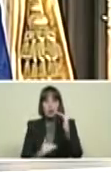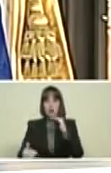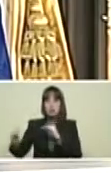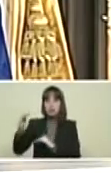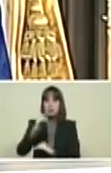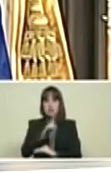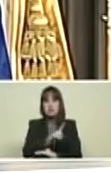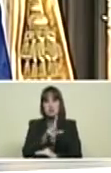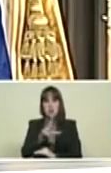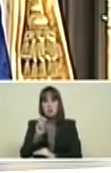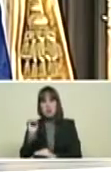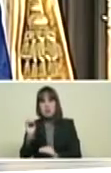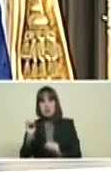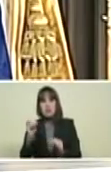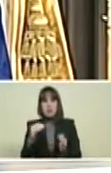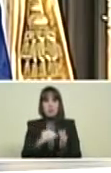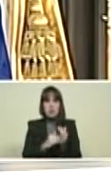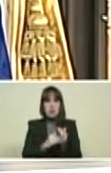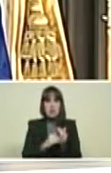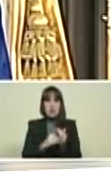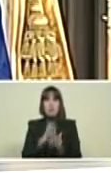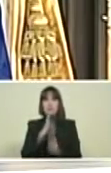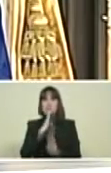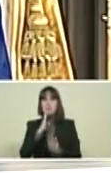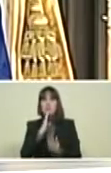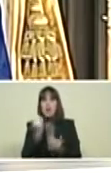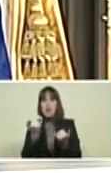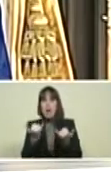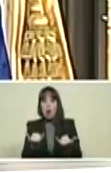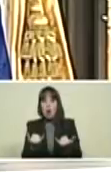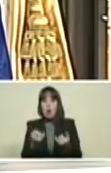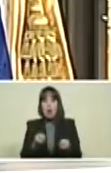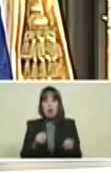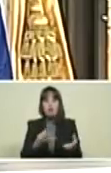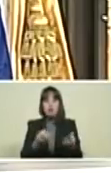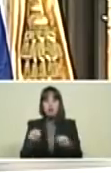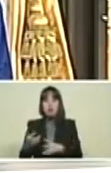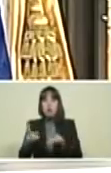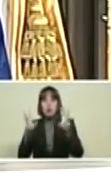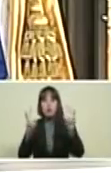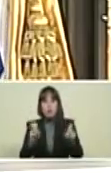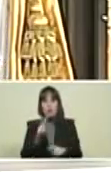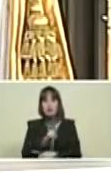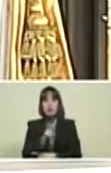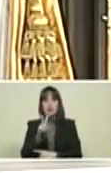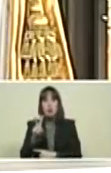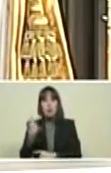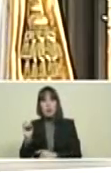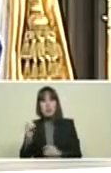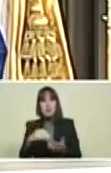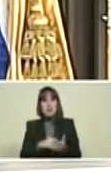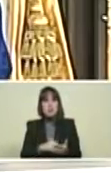de 130 mil becas a 250 mil nuevas becas este año escolar.